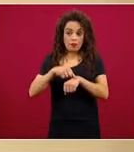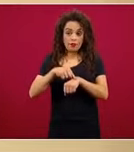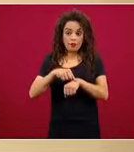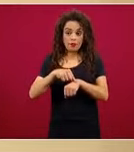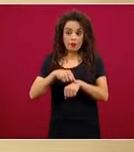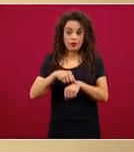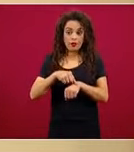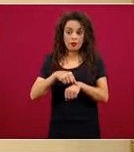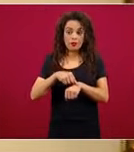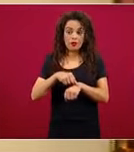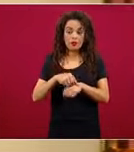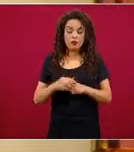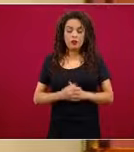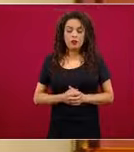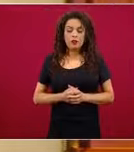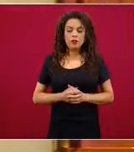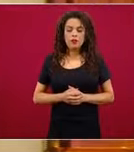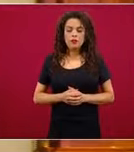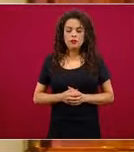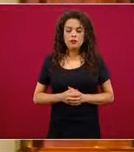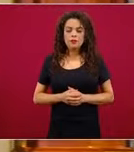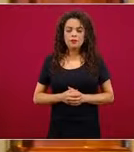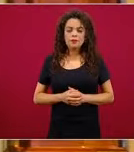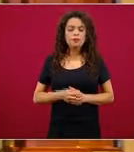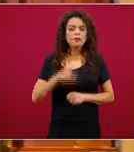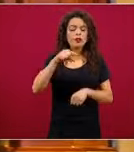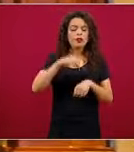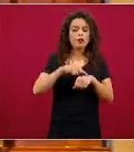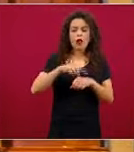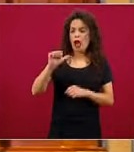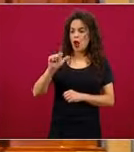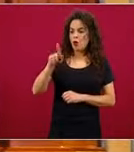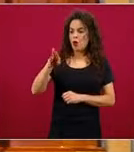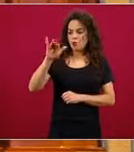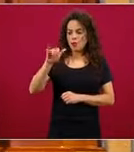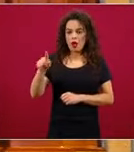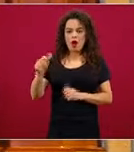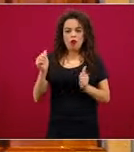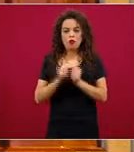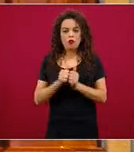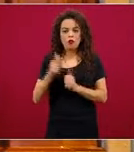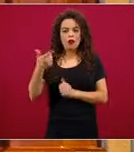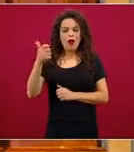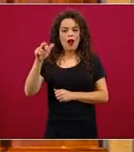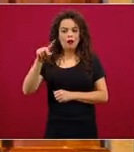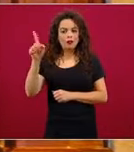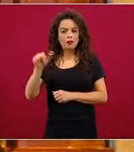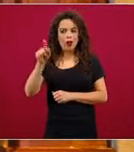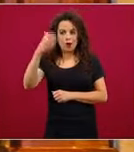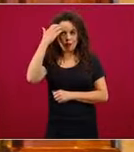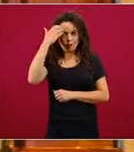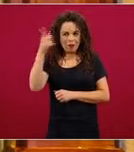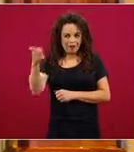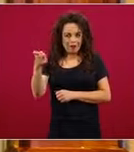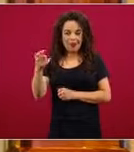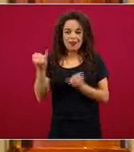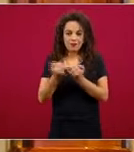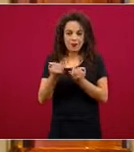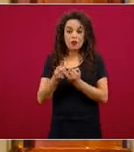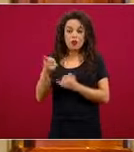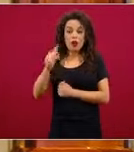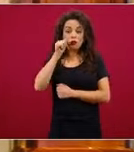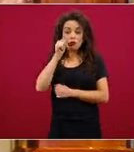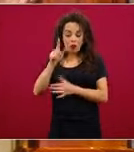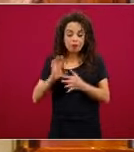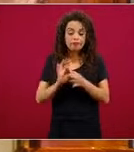el doctor Alomía, en compañía también de Conana de la Garza, un personaje que ustedes también conocen muy bien, nos han